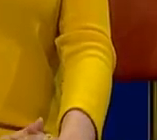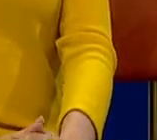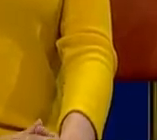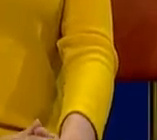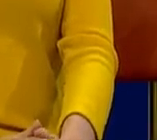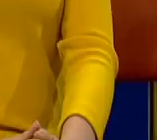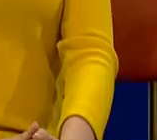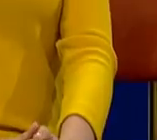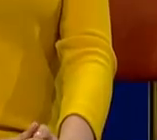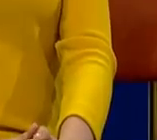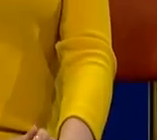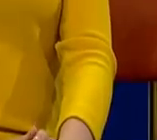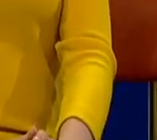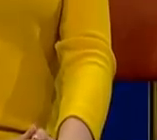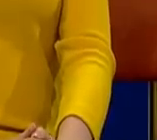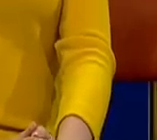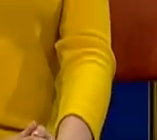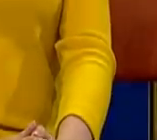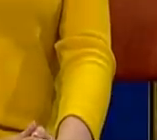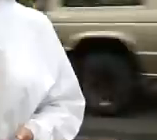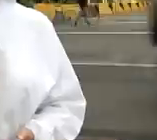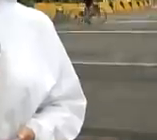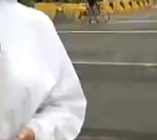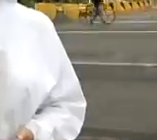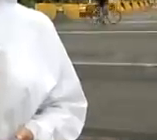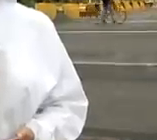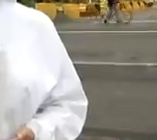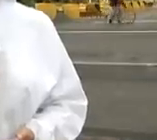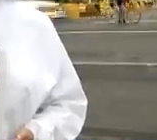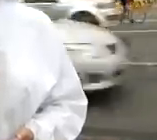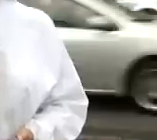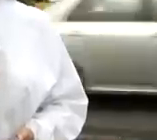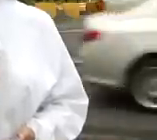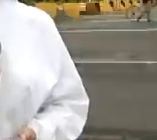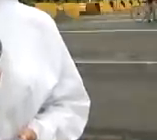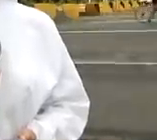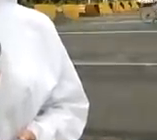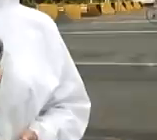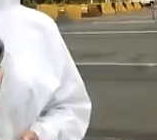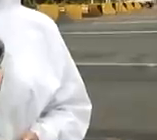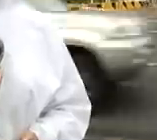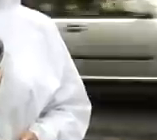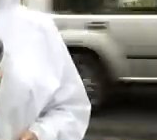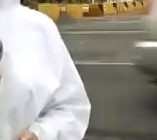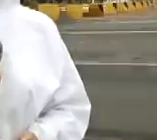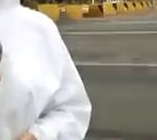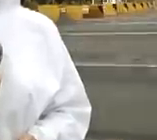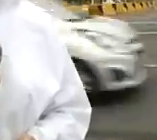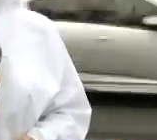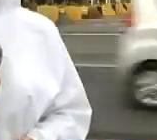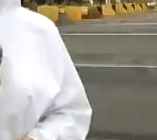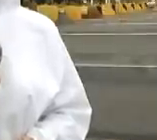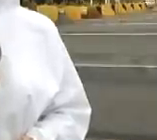de Tababela. Allí continúa nuestra compañera Fernanda Ceballos, quien nos va a dar más detalles. Hola, Fer, adelante.